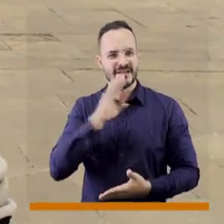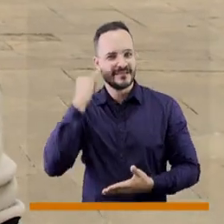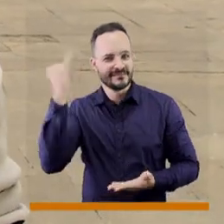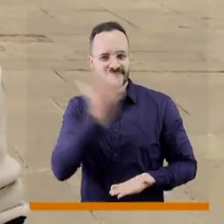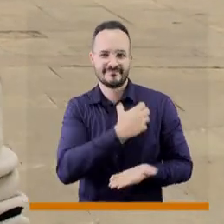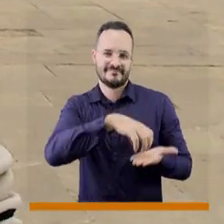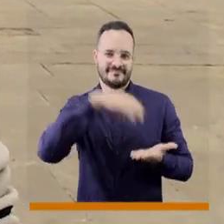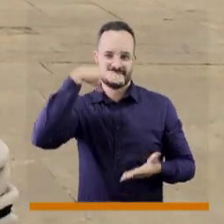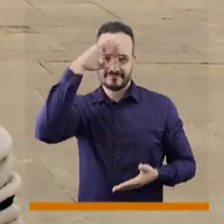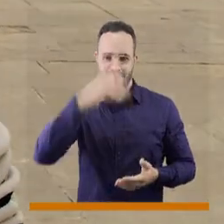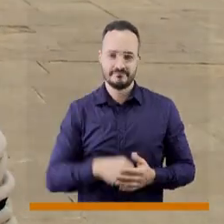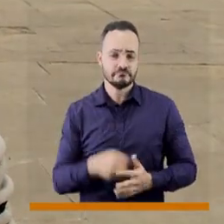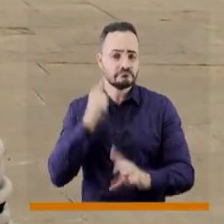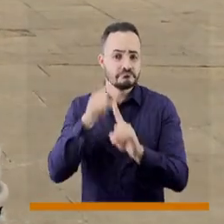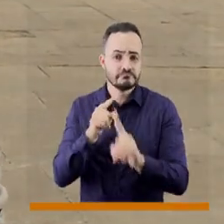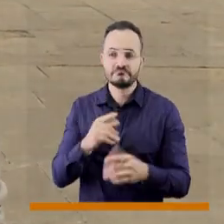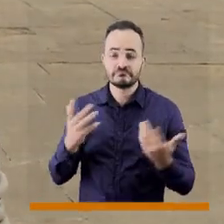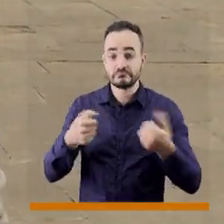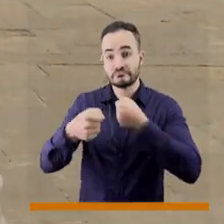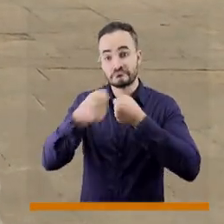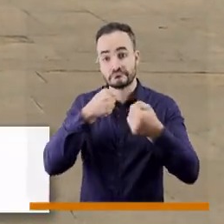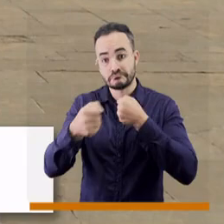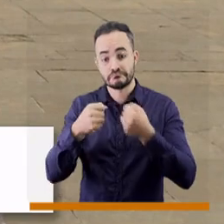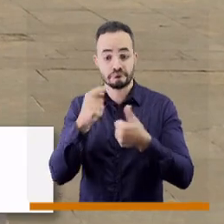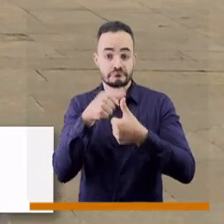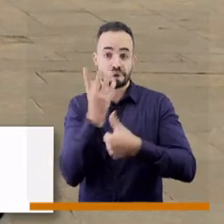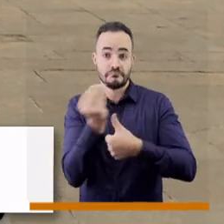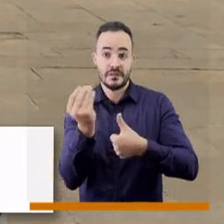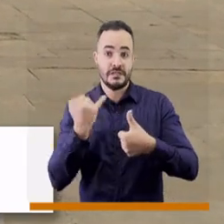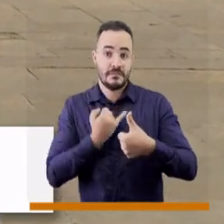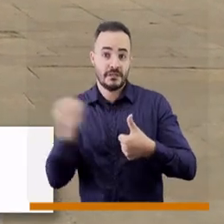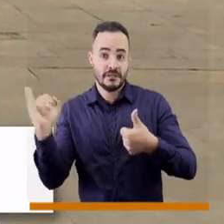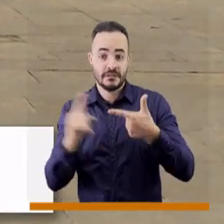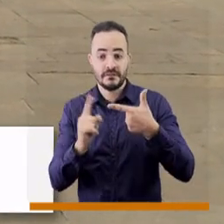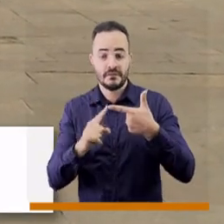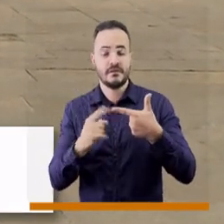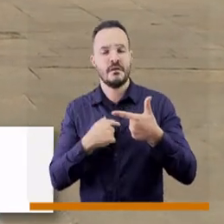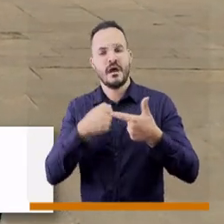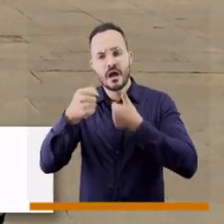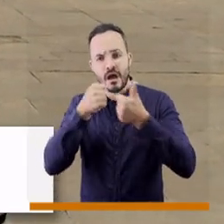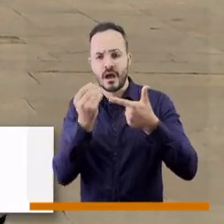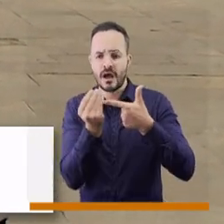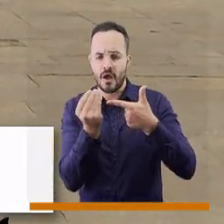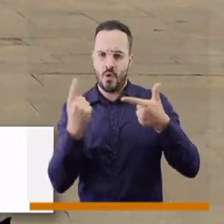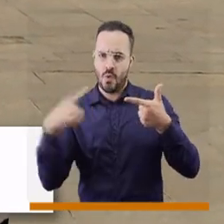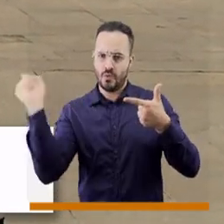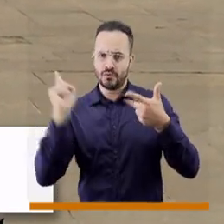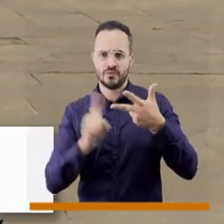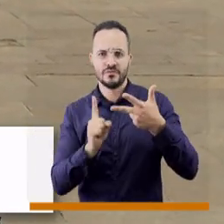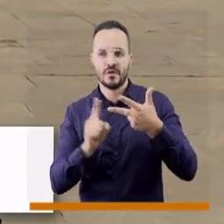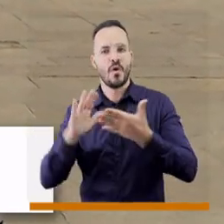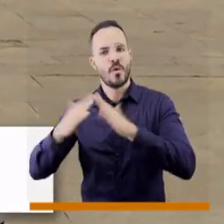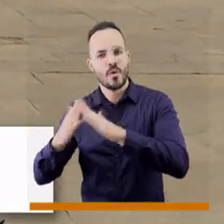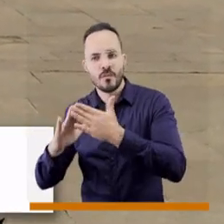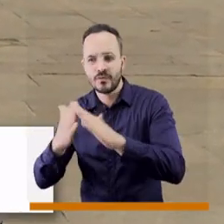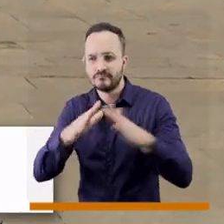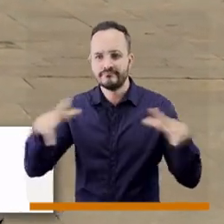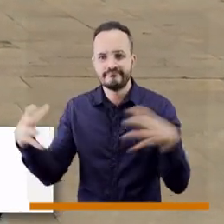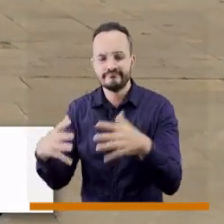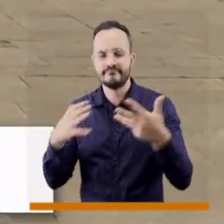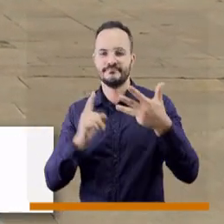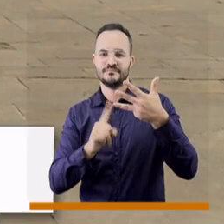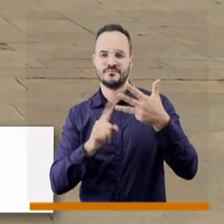de la Alcaldía de Medellín, dirigido a periodismo independiente, periodismo alternativo, comunitario y